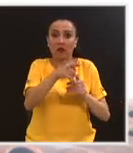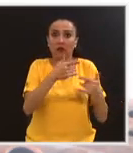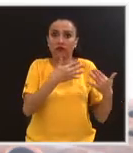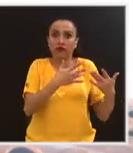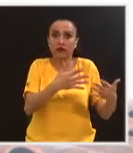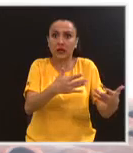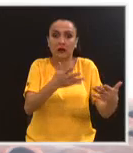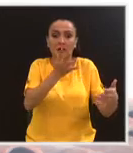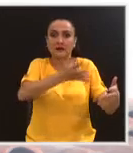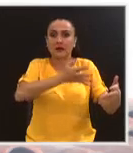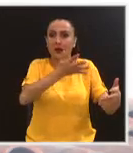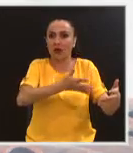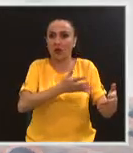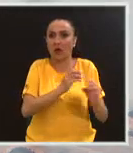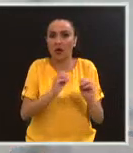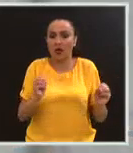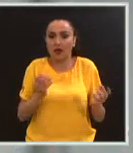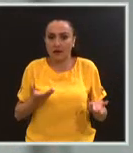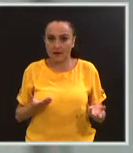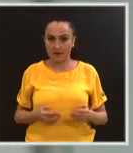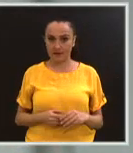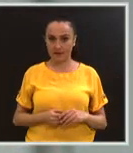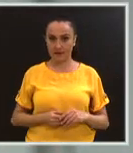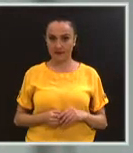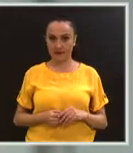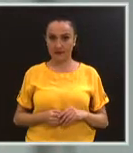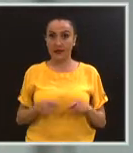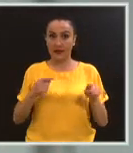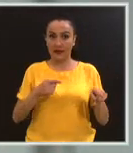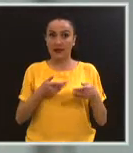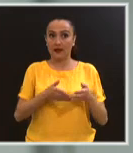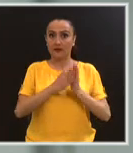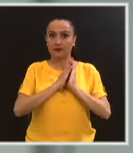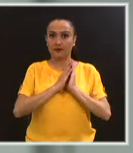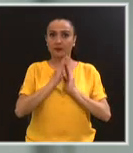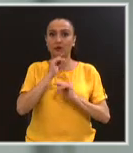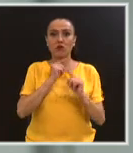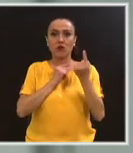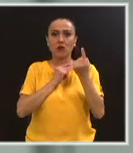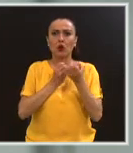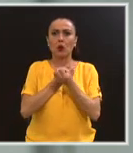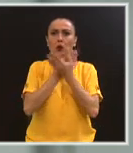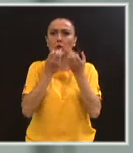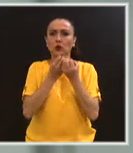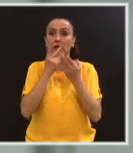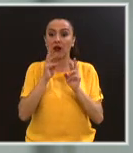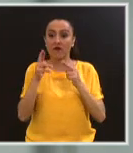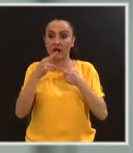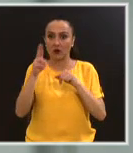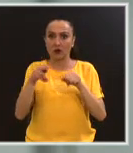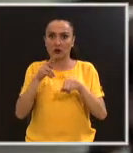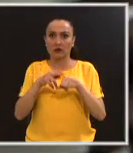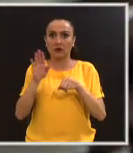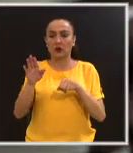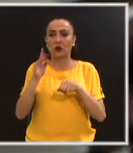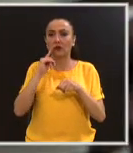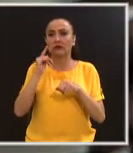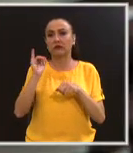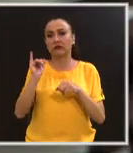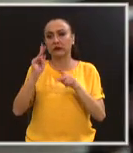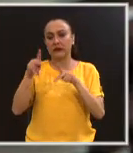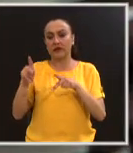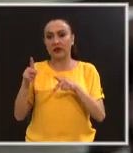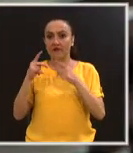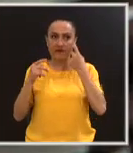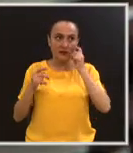del matrimonio quedó en nada esta solicitud fue una de las muchas que el registro civil remite ya sea a la